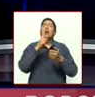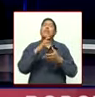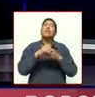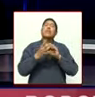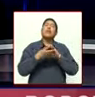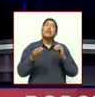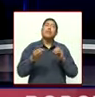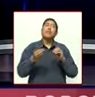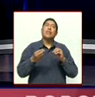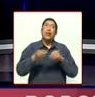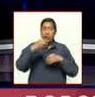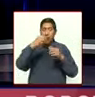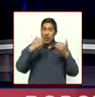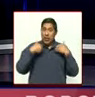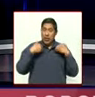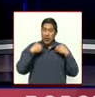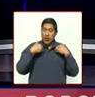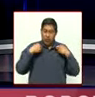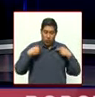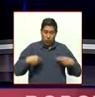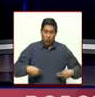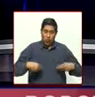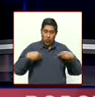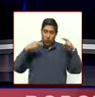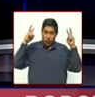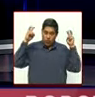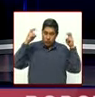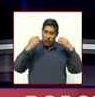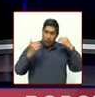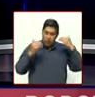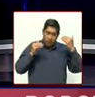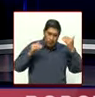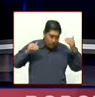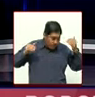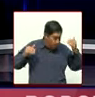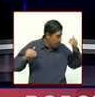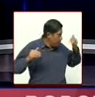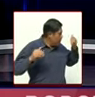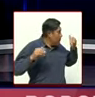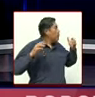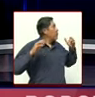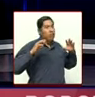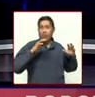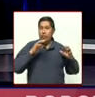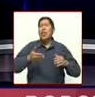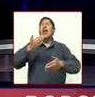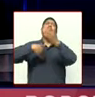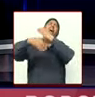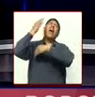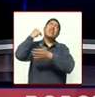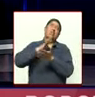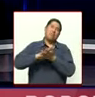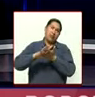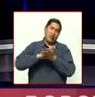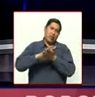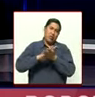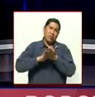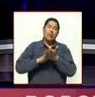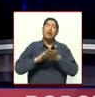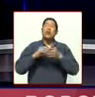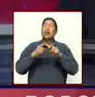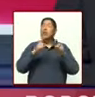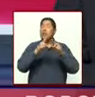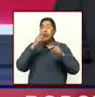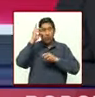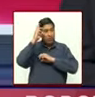cuéntanos, Adrián. El concepto de tener robots humanoides en el hogar alguna vez fue solo parte del ámbito de la ciencia ficción, representado en películas, series y